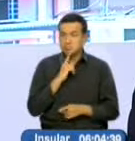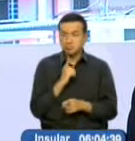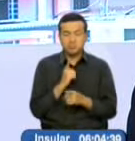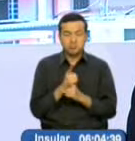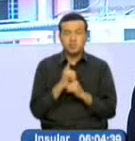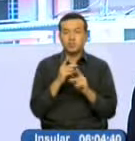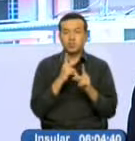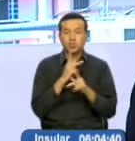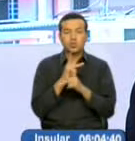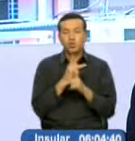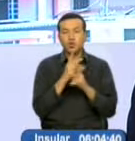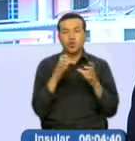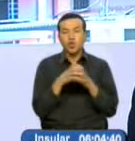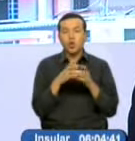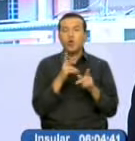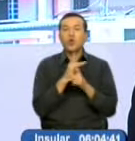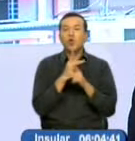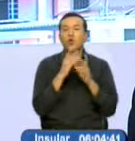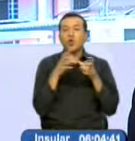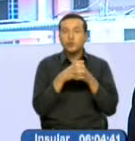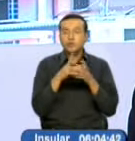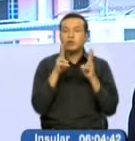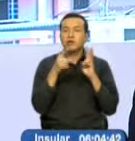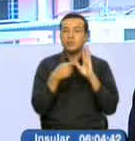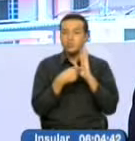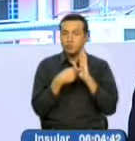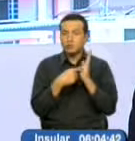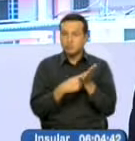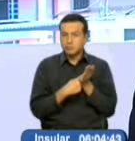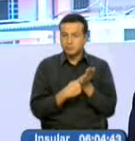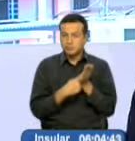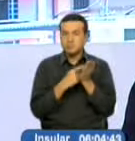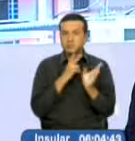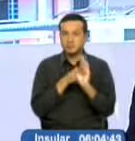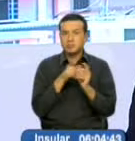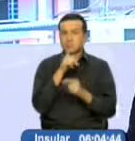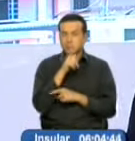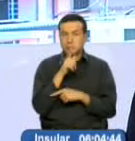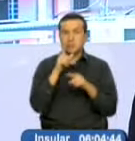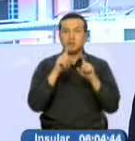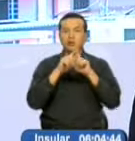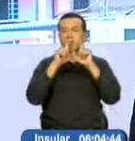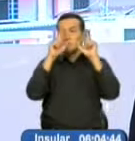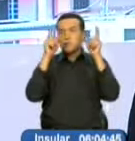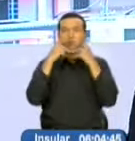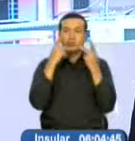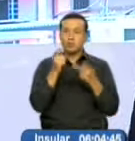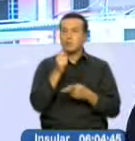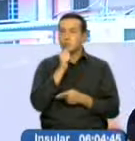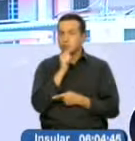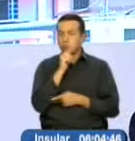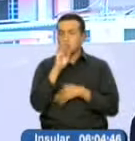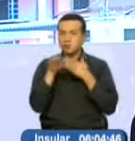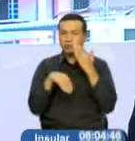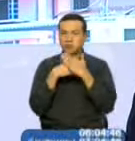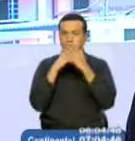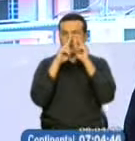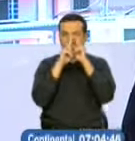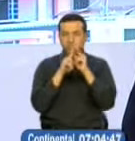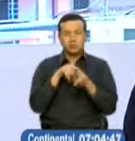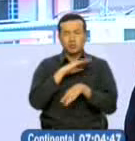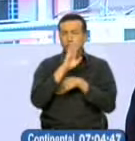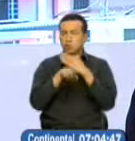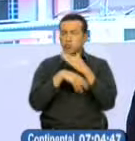inmediatamente el Consejo Consultivo Tributario, en el cual participarán actores públicos, actores privados, y empezarán a revisarse todas